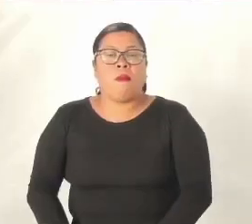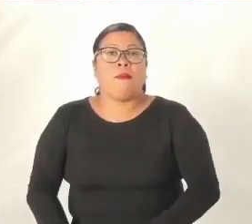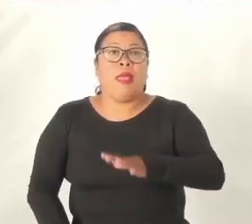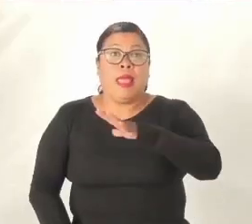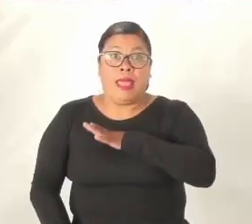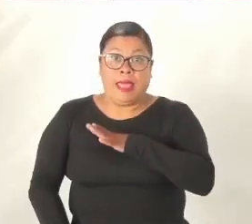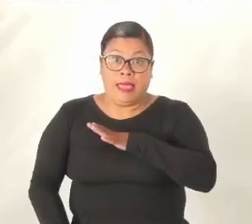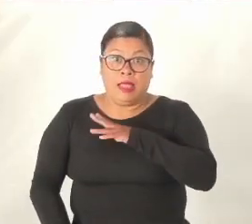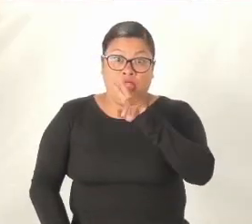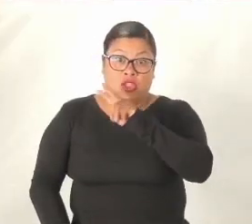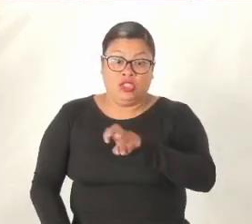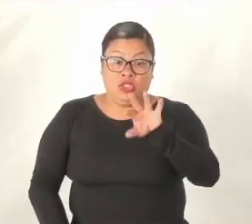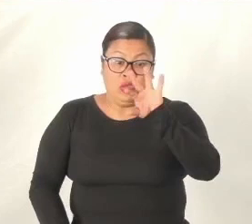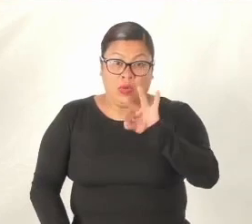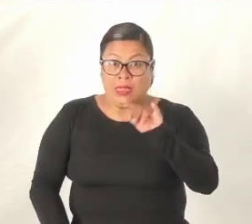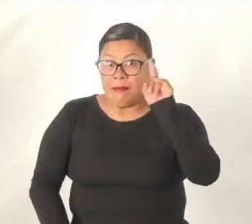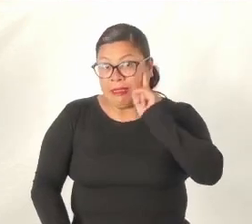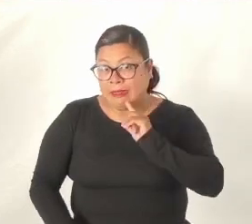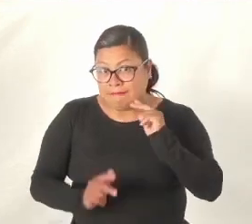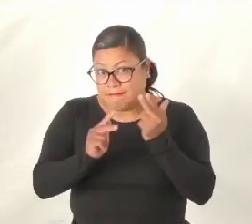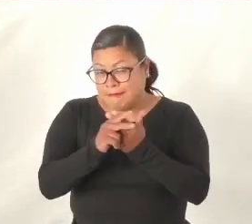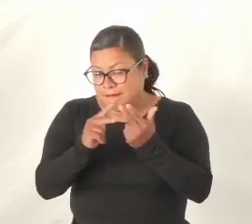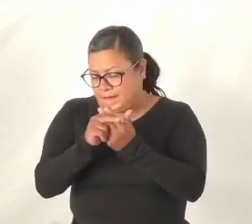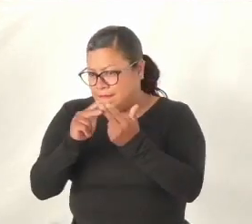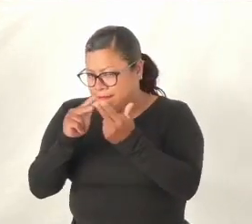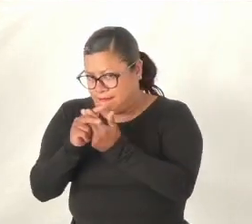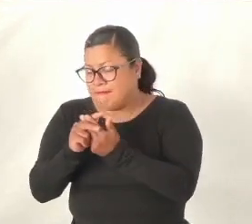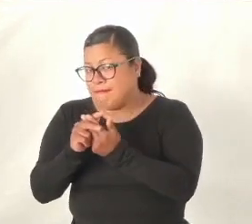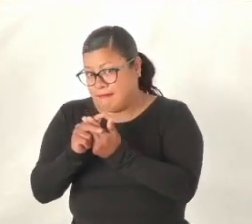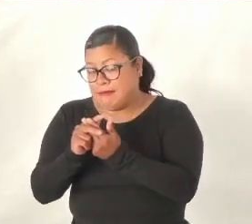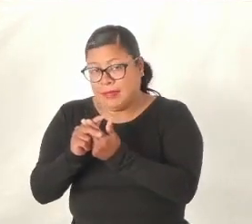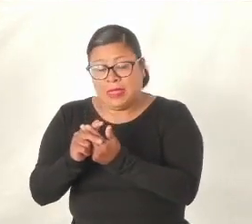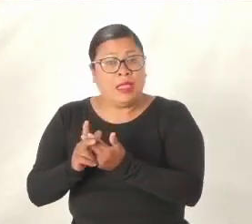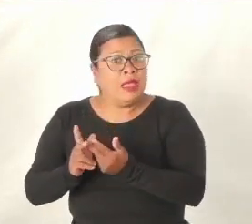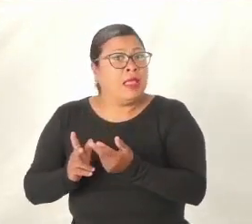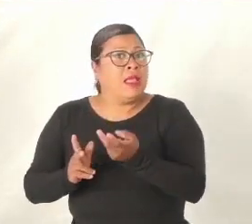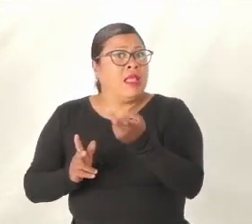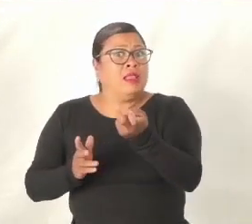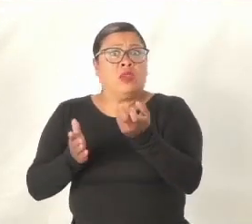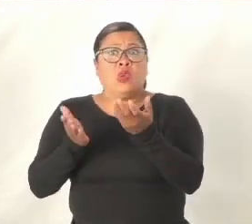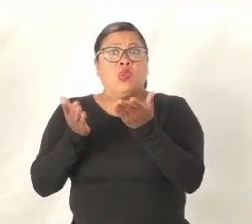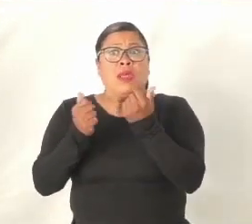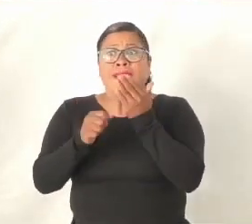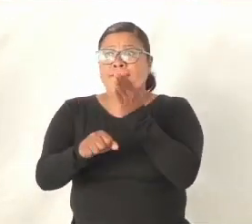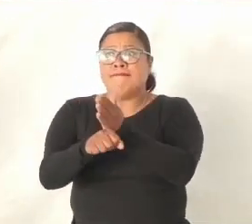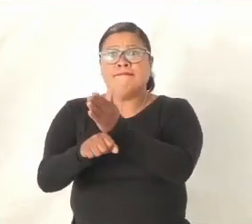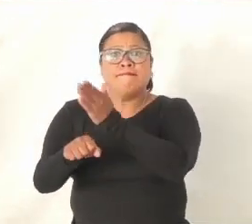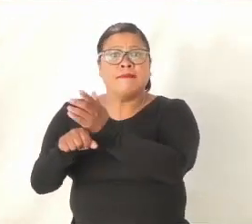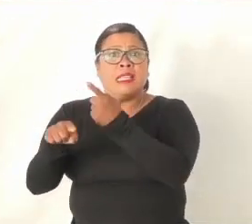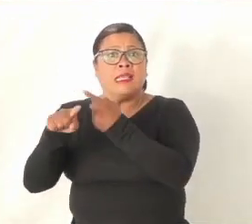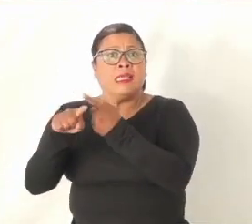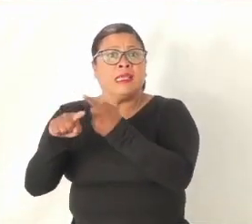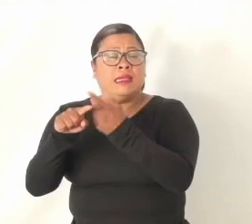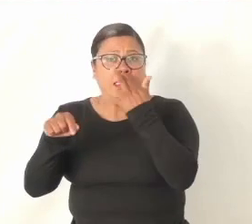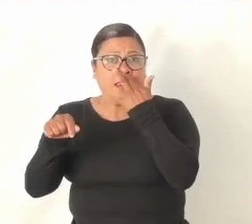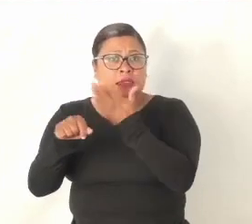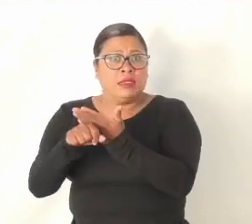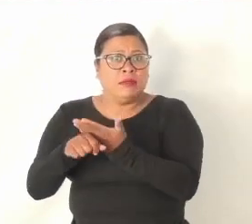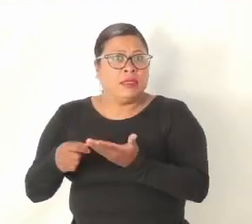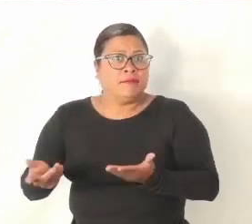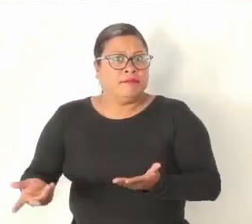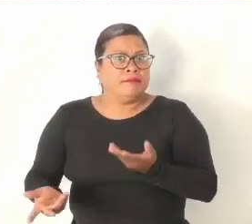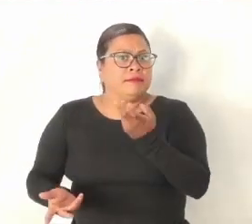feminicidios de mujeres y en su mayoría no se ha logrado castigar a los responsables evidenciando así